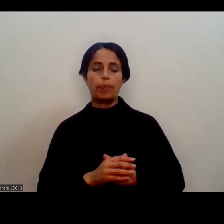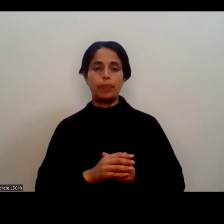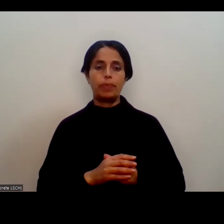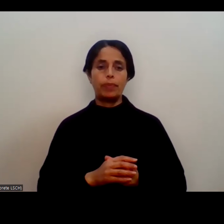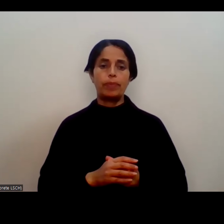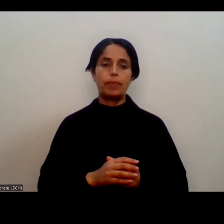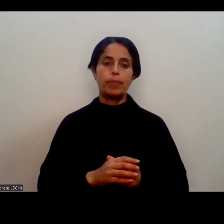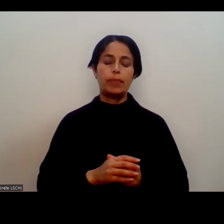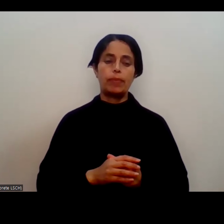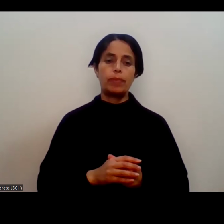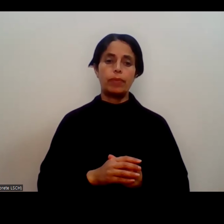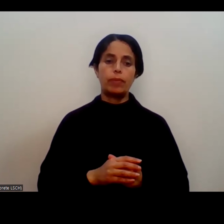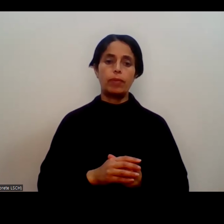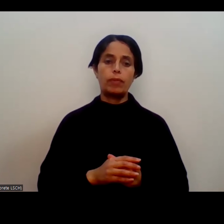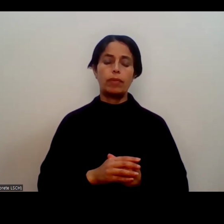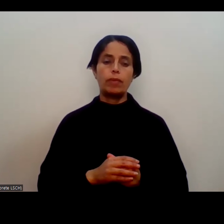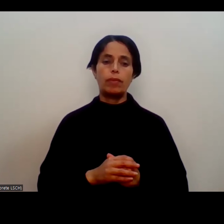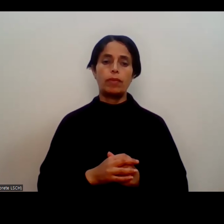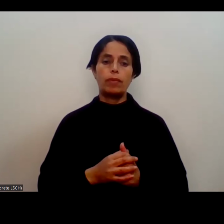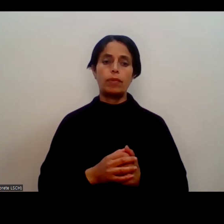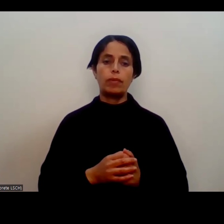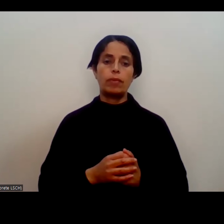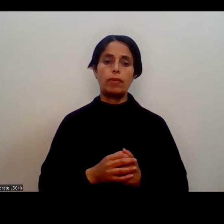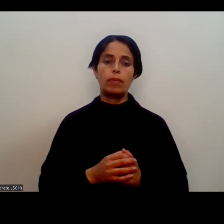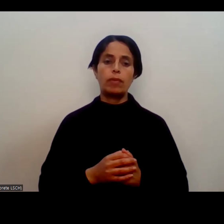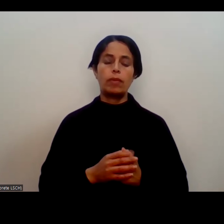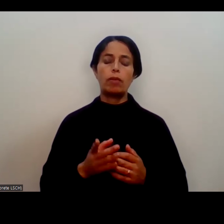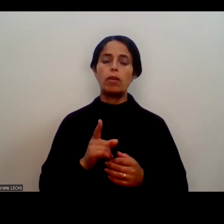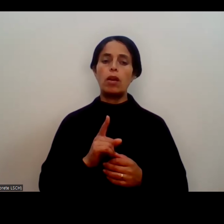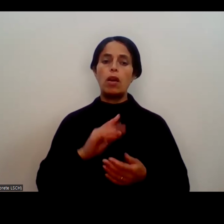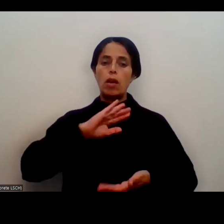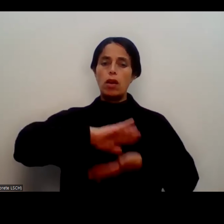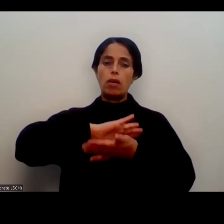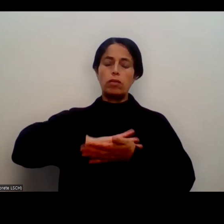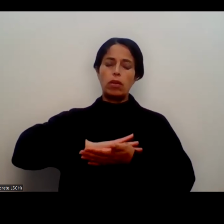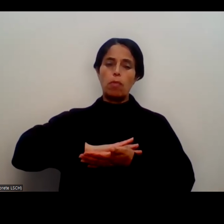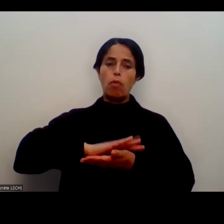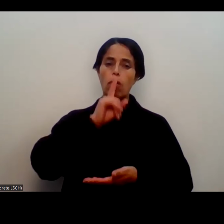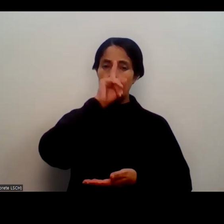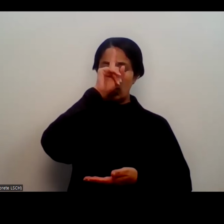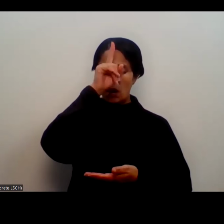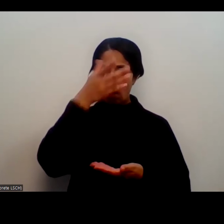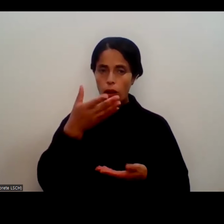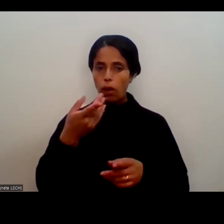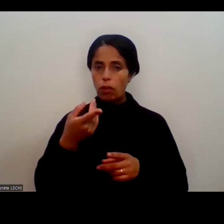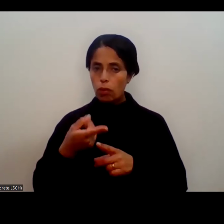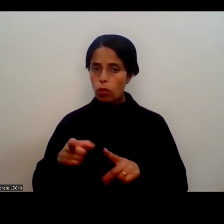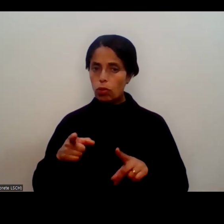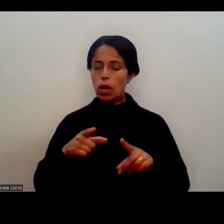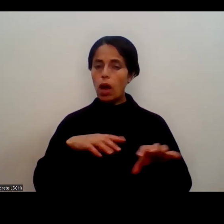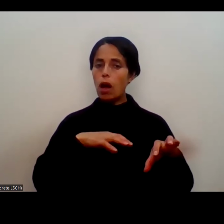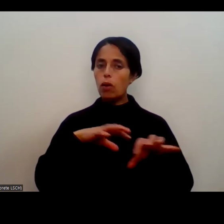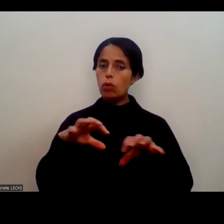eh, es un sistema, un ritual que tiene otros elementos,